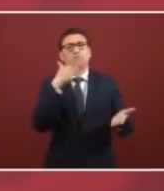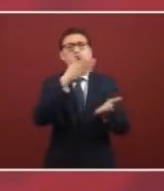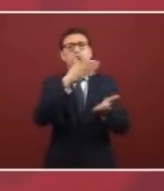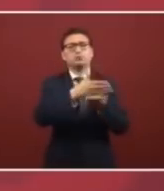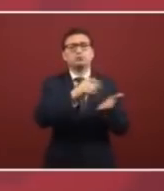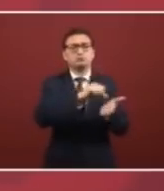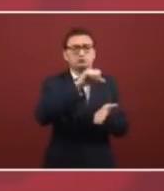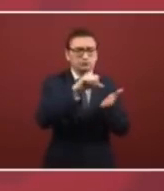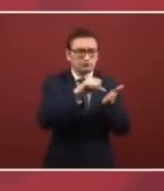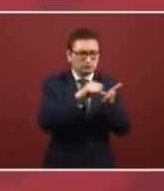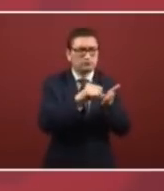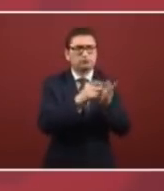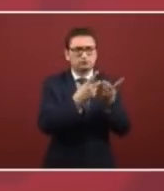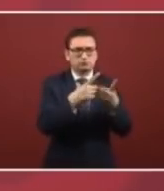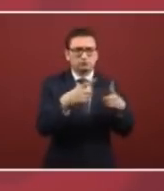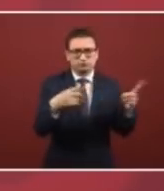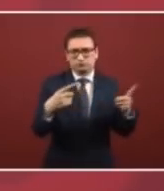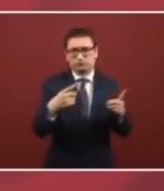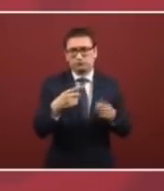centro integrador en 2 horas.